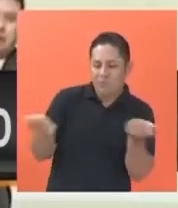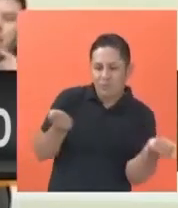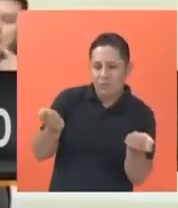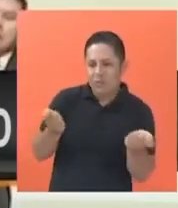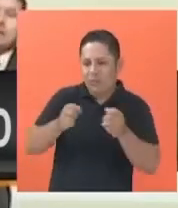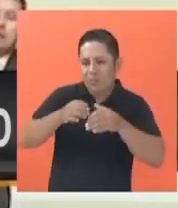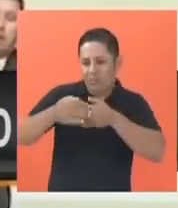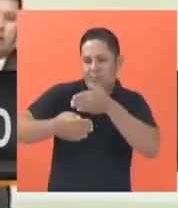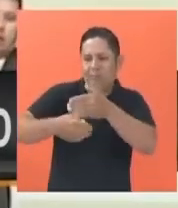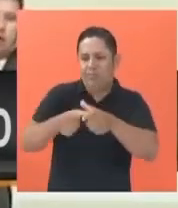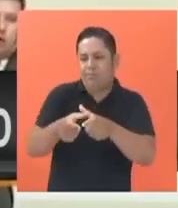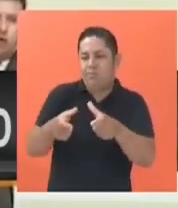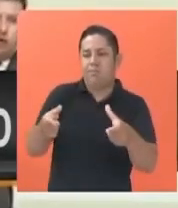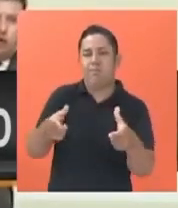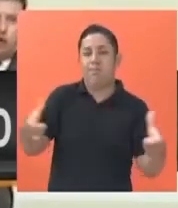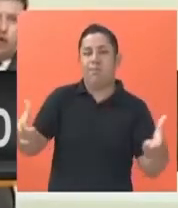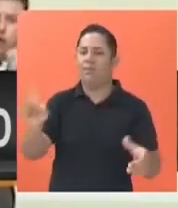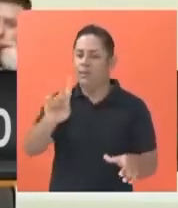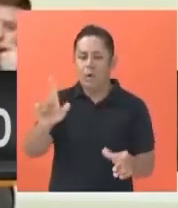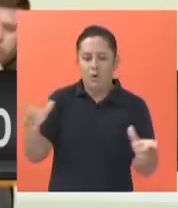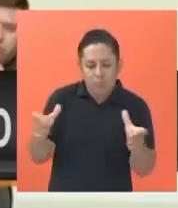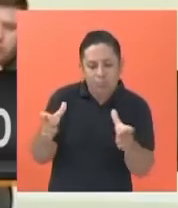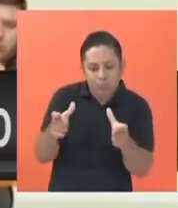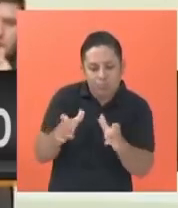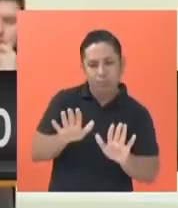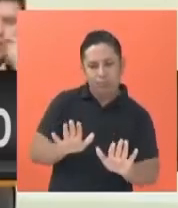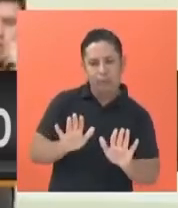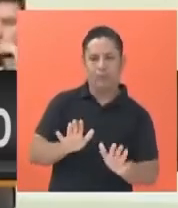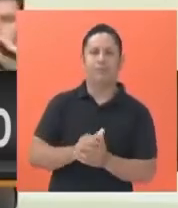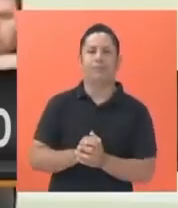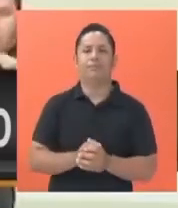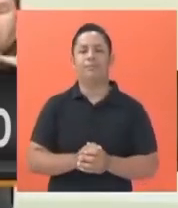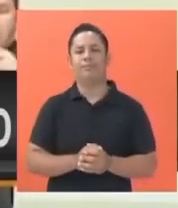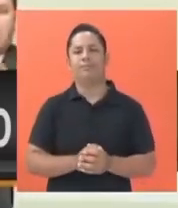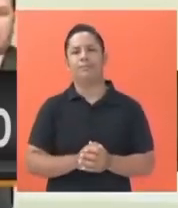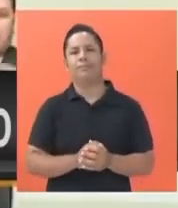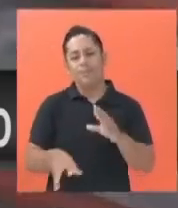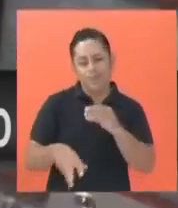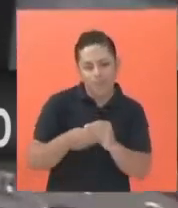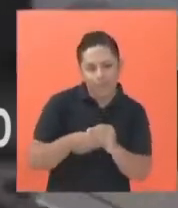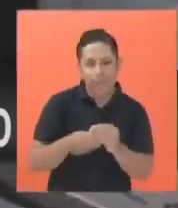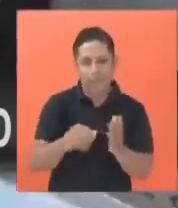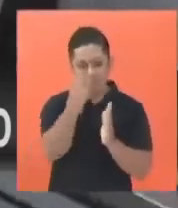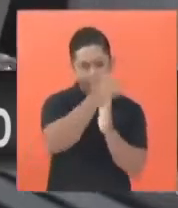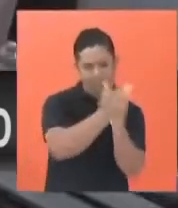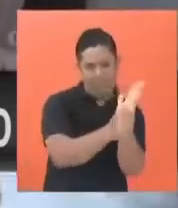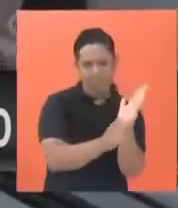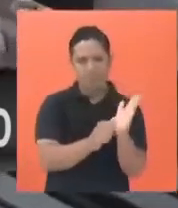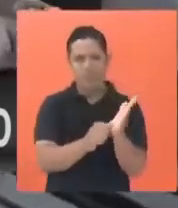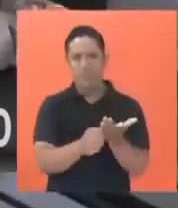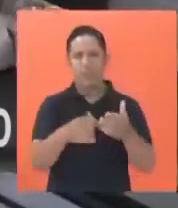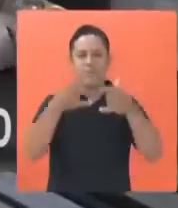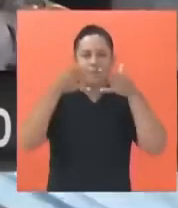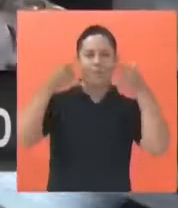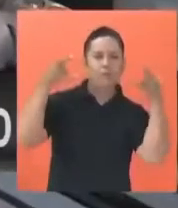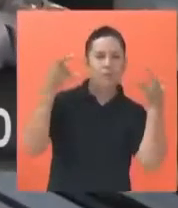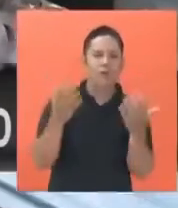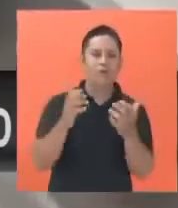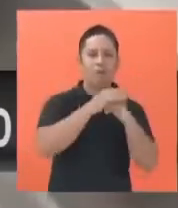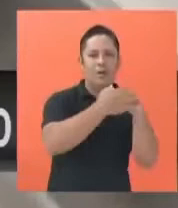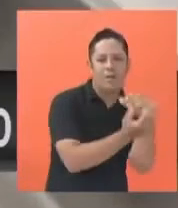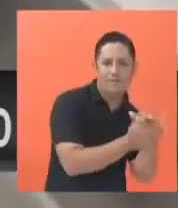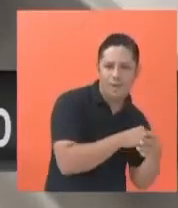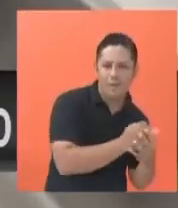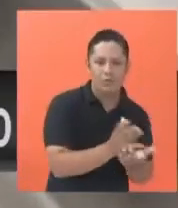controlar ese robo, controlar esa velocidad de transmisión de la enfermedad. Adicional a las medidas de uso adecuado de tapabocas,